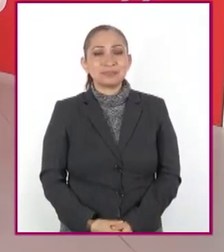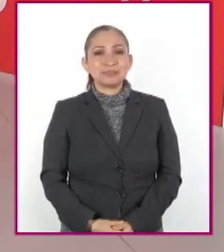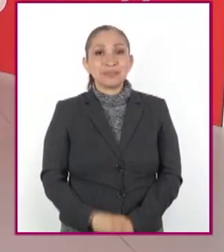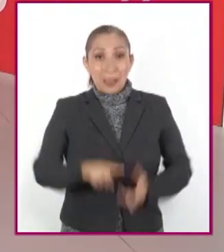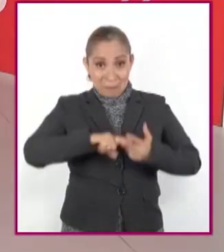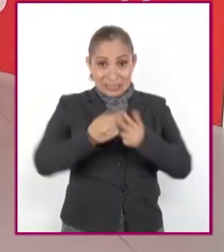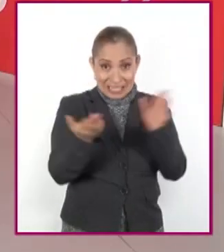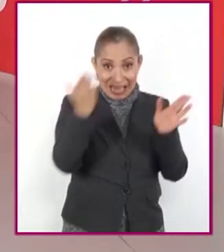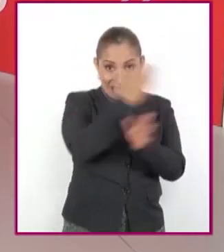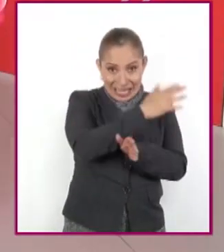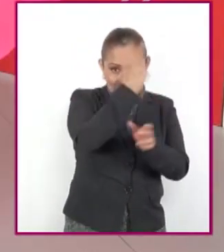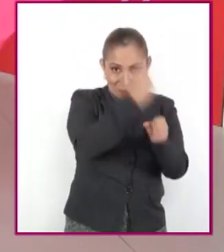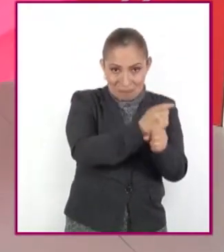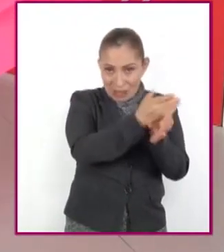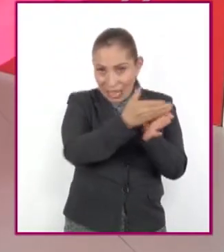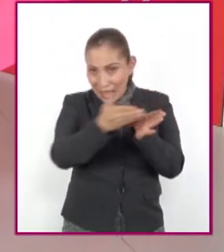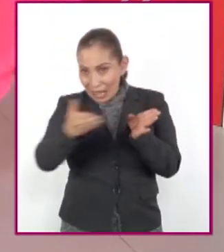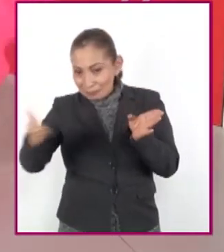Vamos desde el principio.